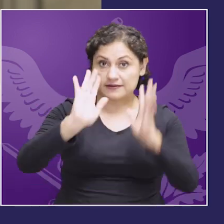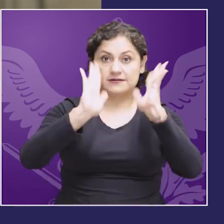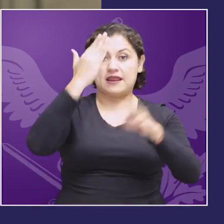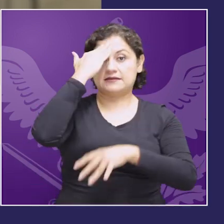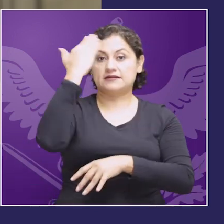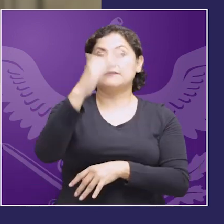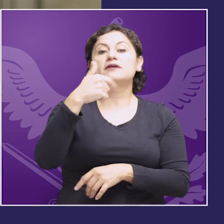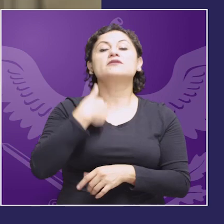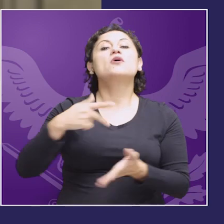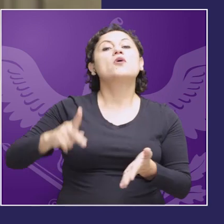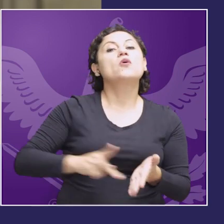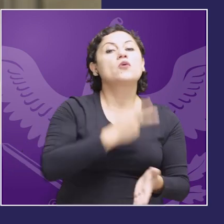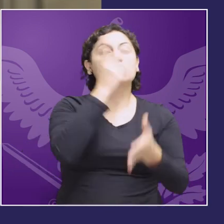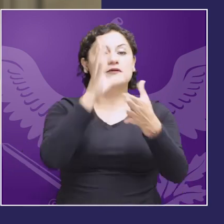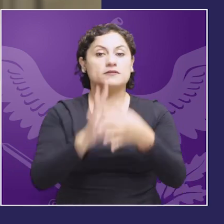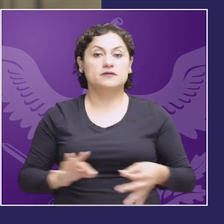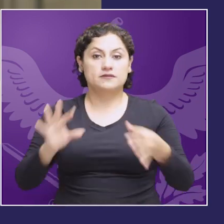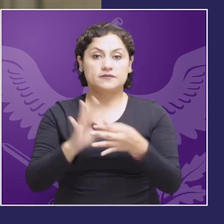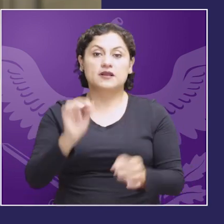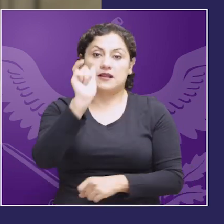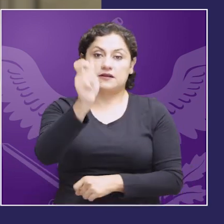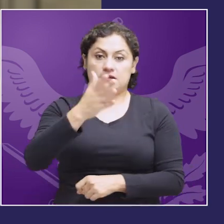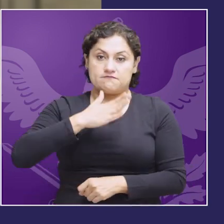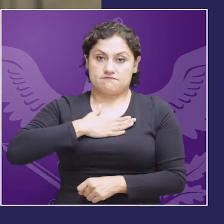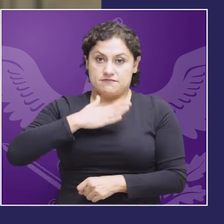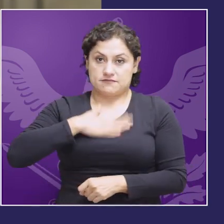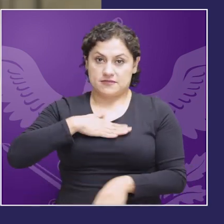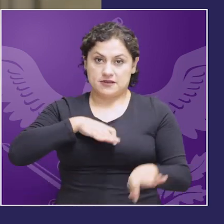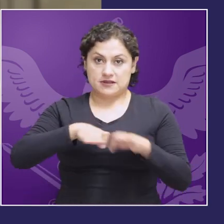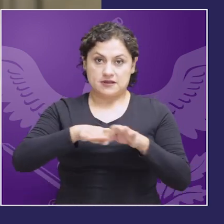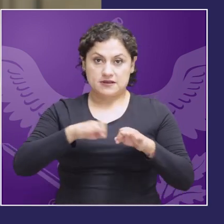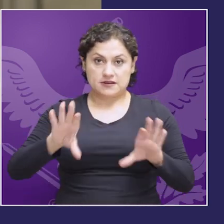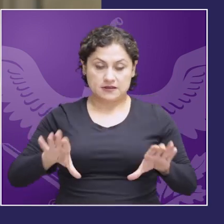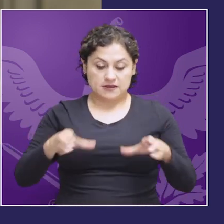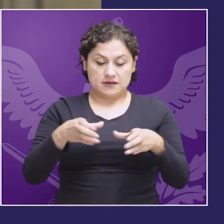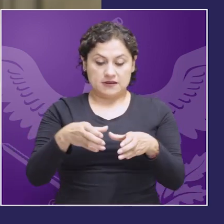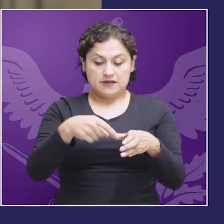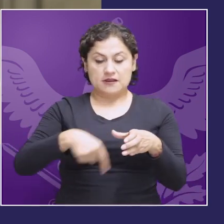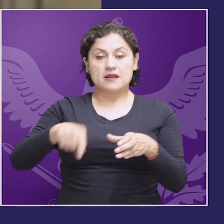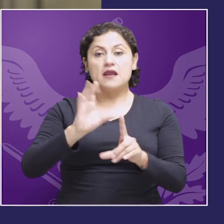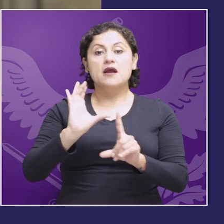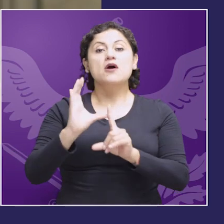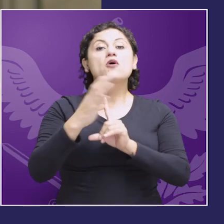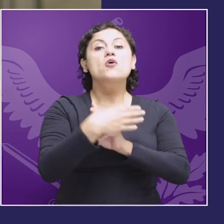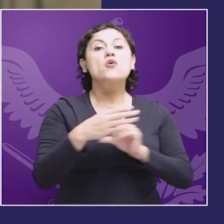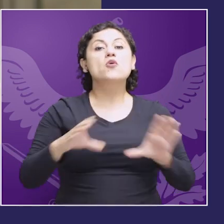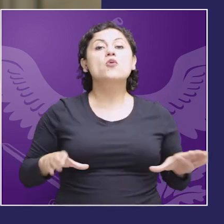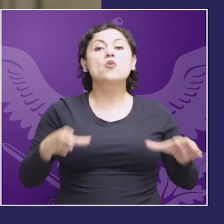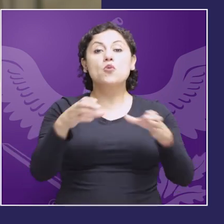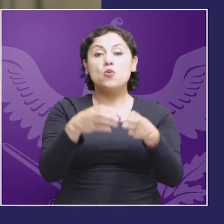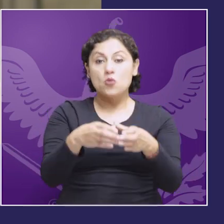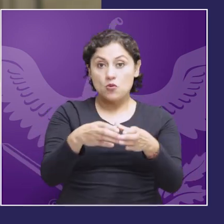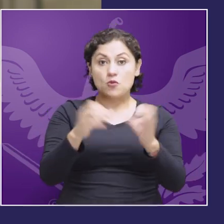a decir, a contar brevemente la instancia desde la cual yo hablo. La Cumbre Judicial